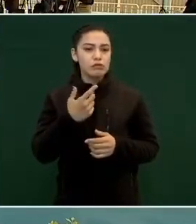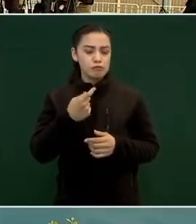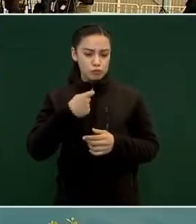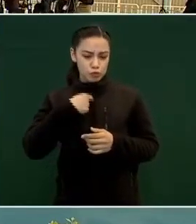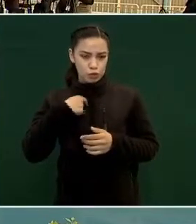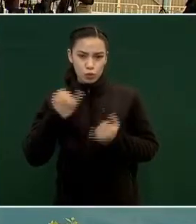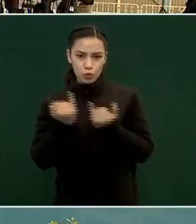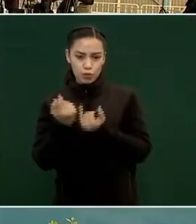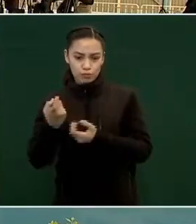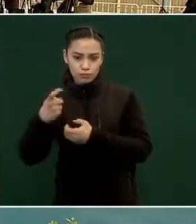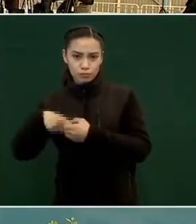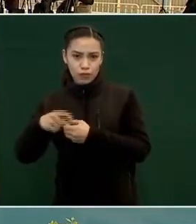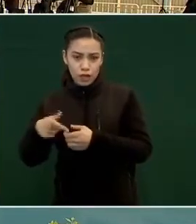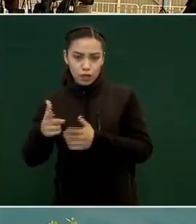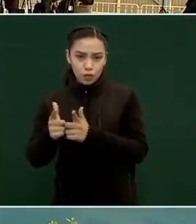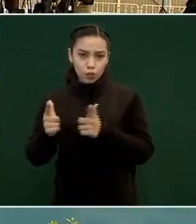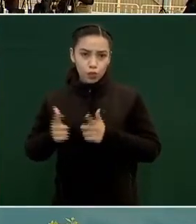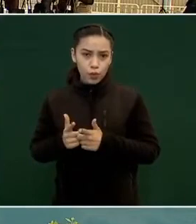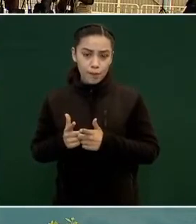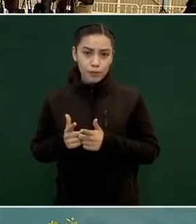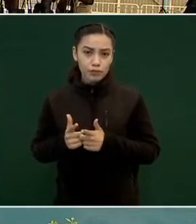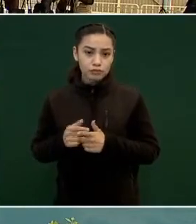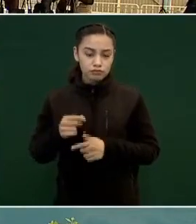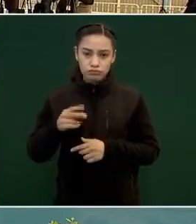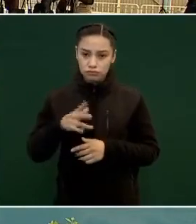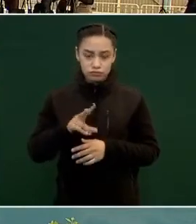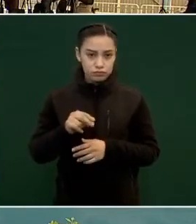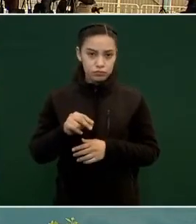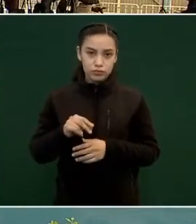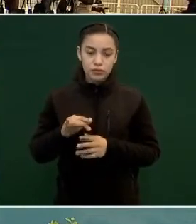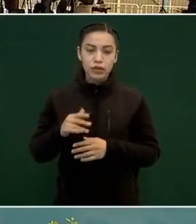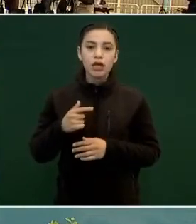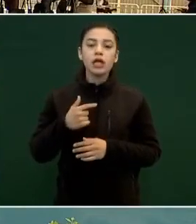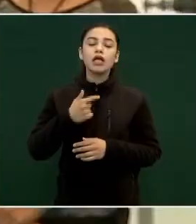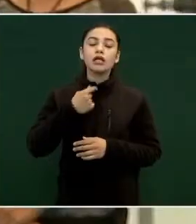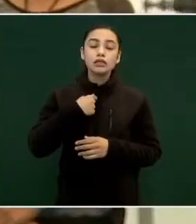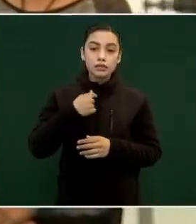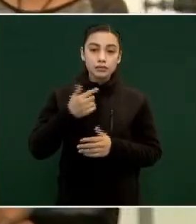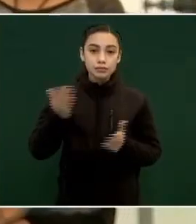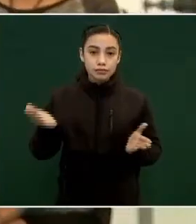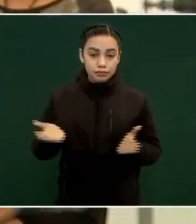que, insisto, generamos una